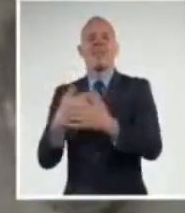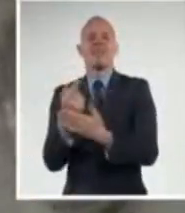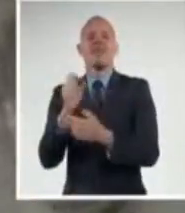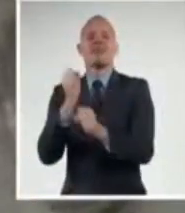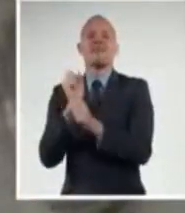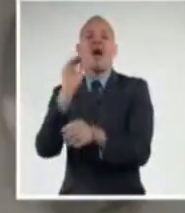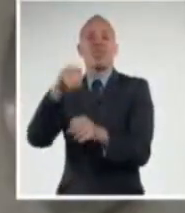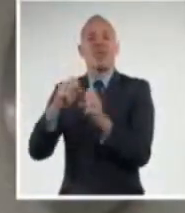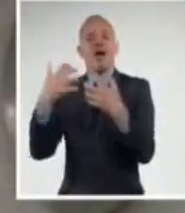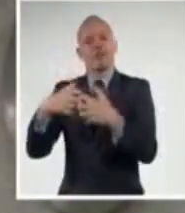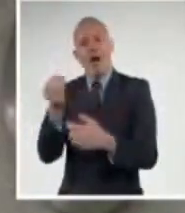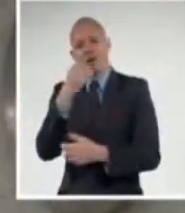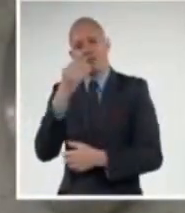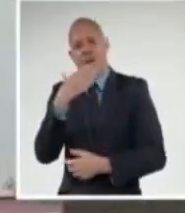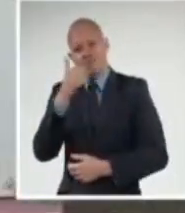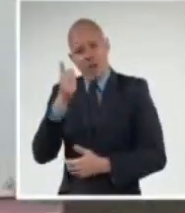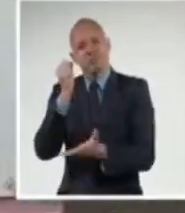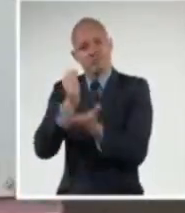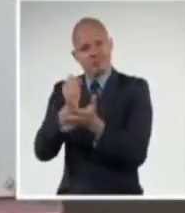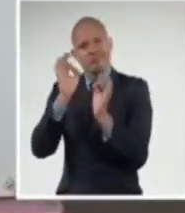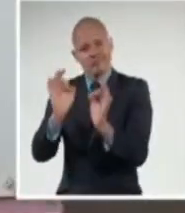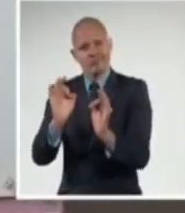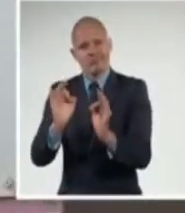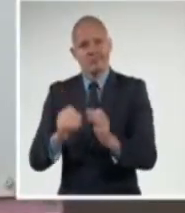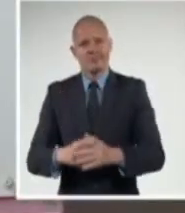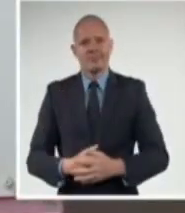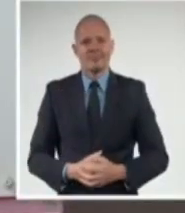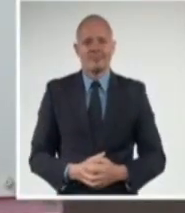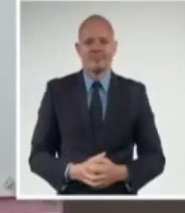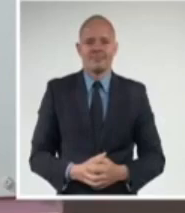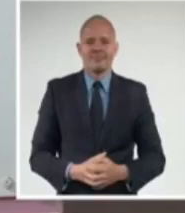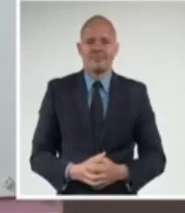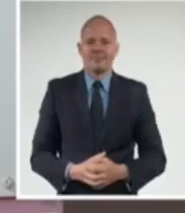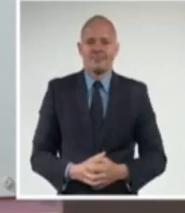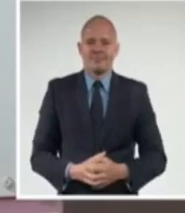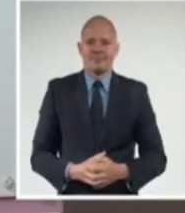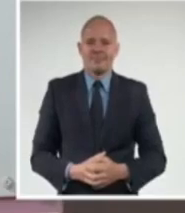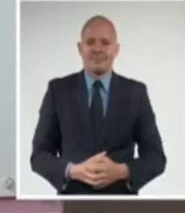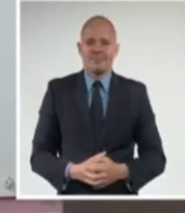Industria Alimentaria. Leonardo Ferrer Llopis, Sistema Informativo de la Televisión Cubana.